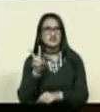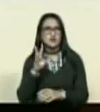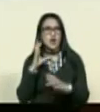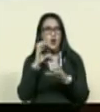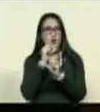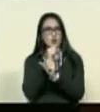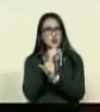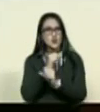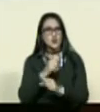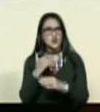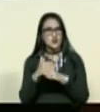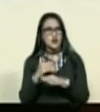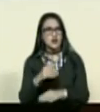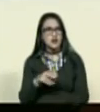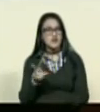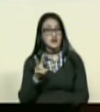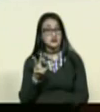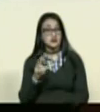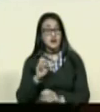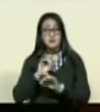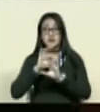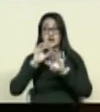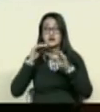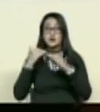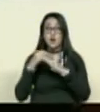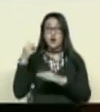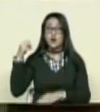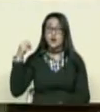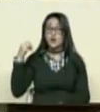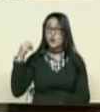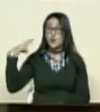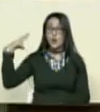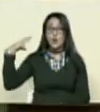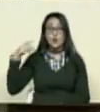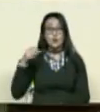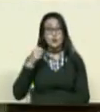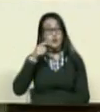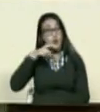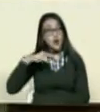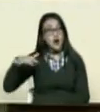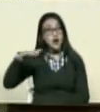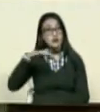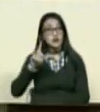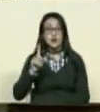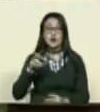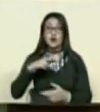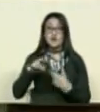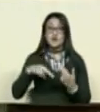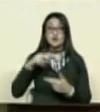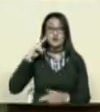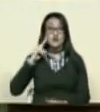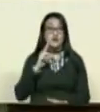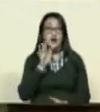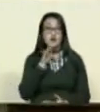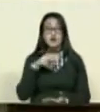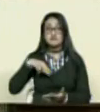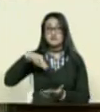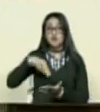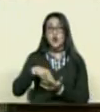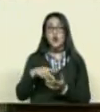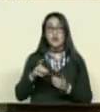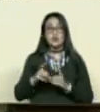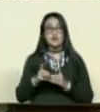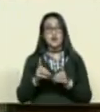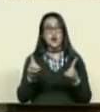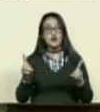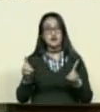oscuras, y Venezuela brilla con la luz de un pueblo. Si no, la revolución bolivariana no estuviera de pie, en